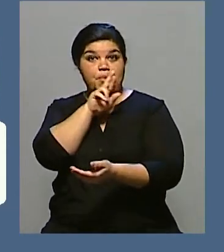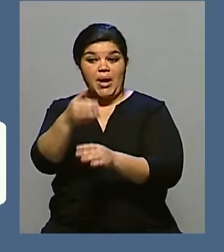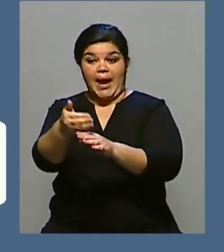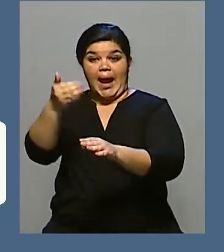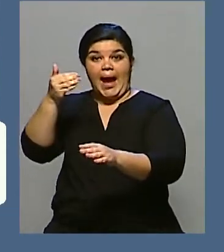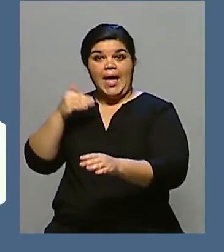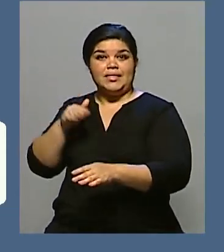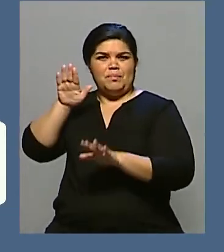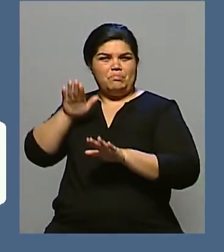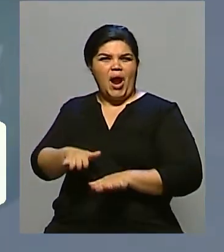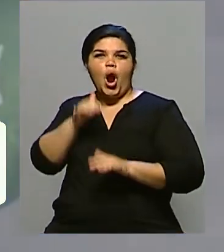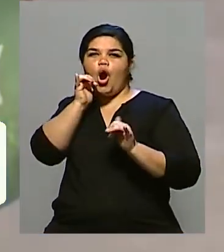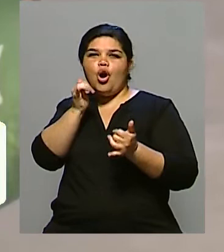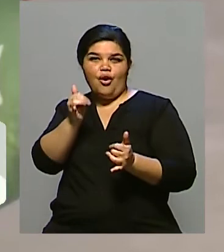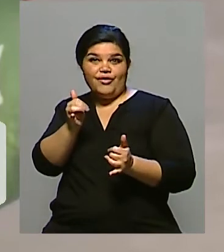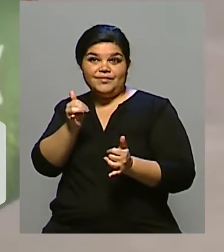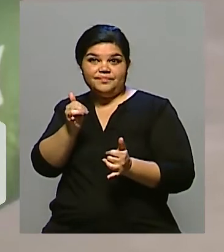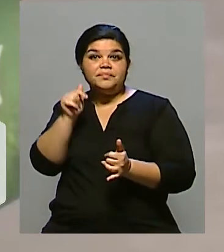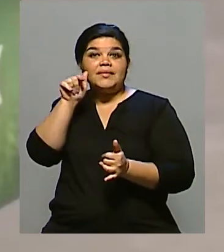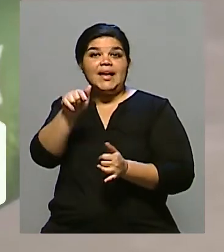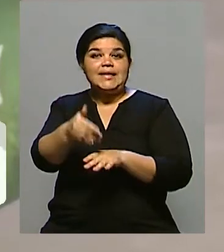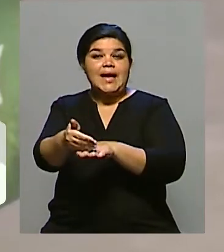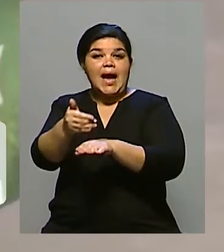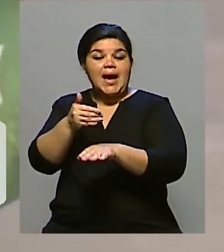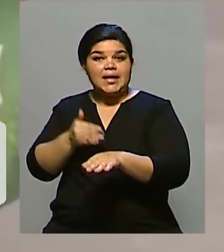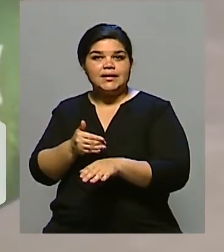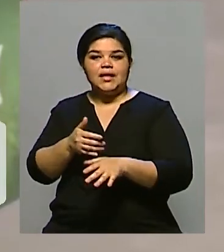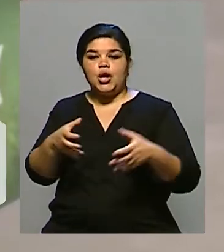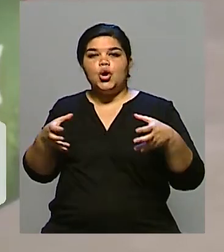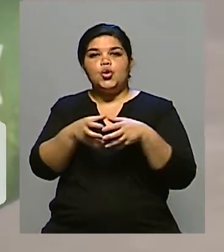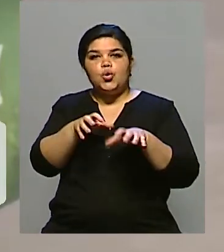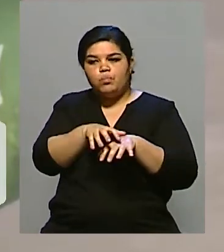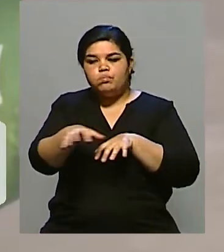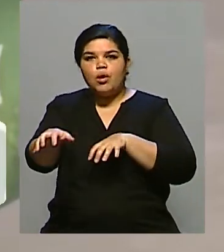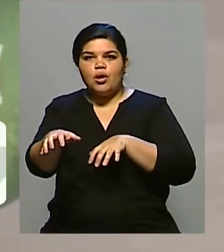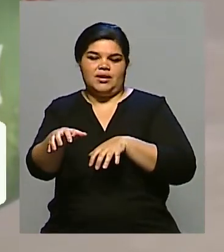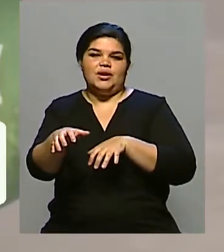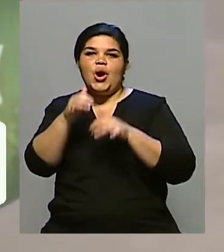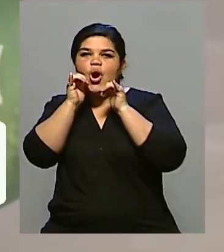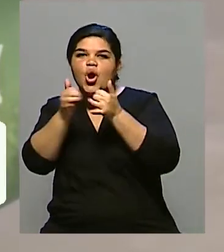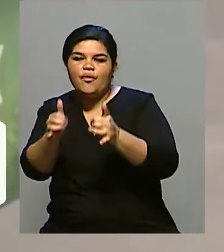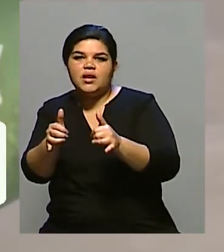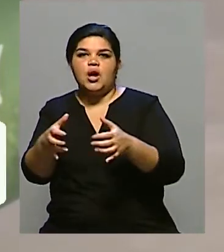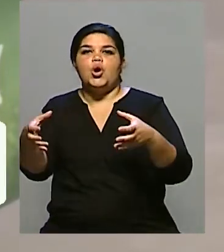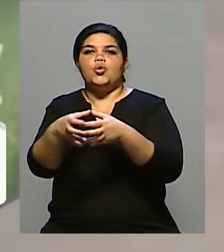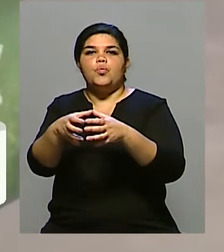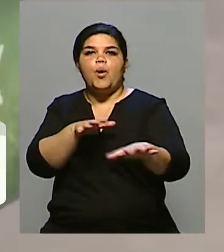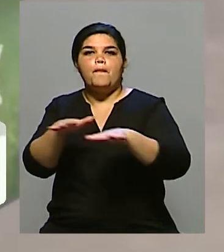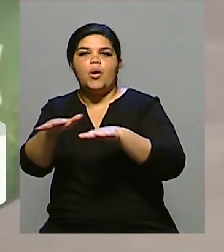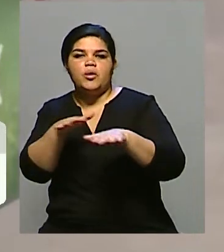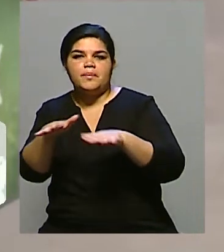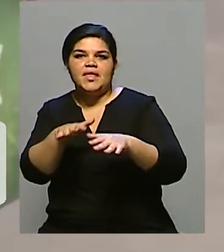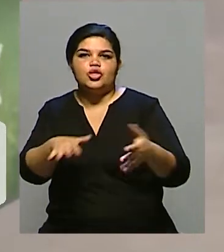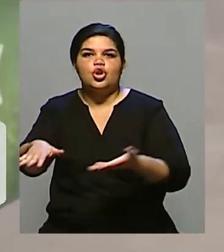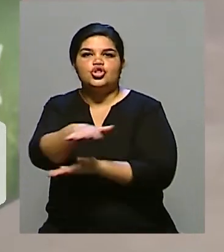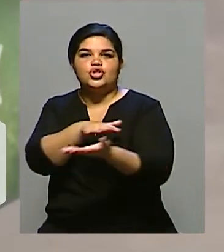fue miembro de la sección juvenil del MSI, el Movimiento Social Italiano, que fue el